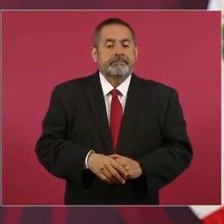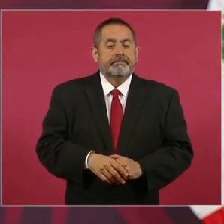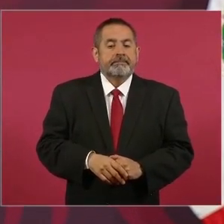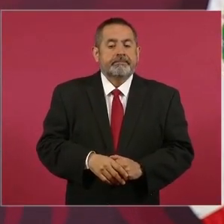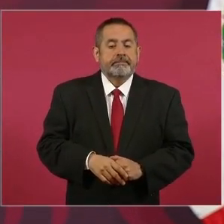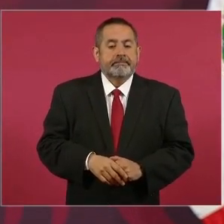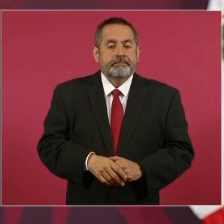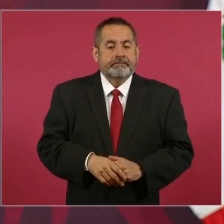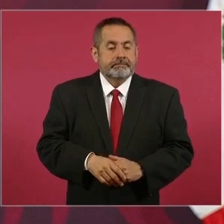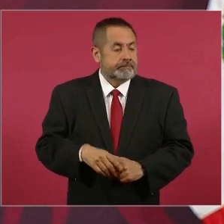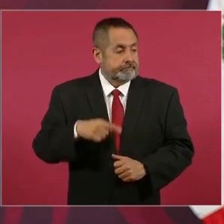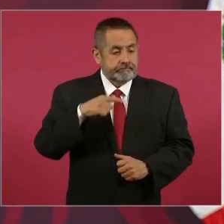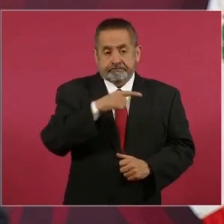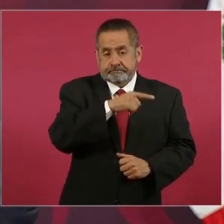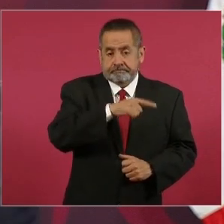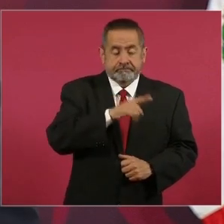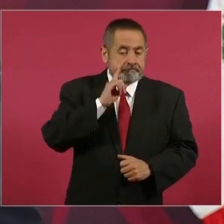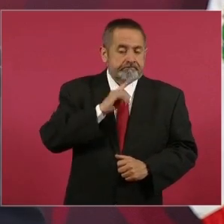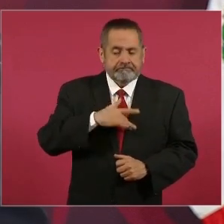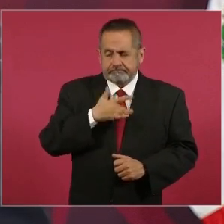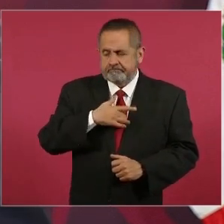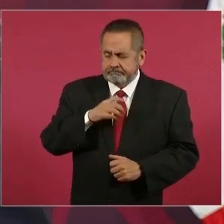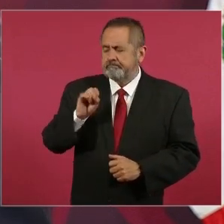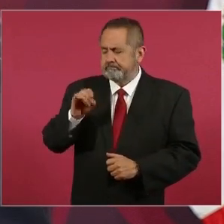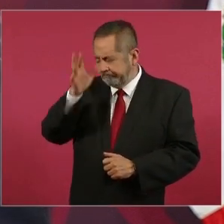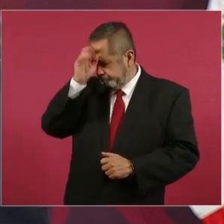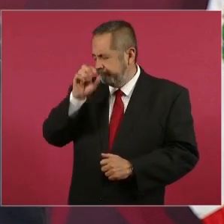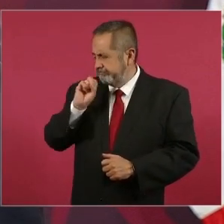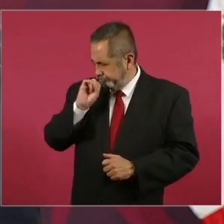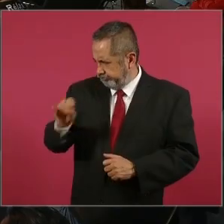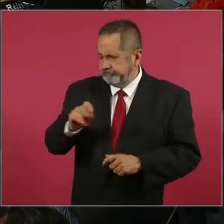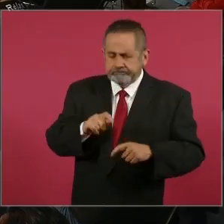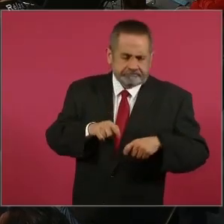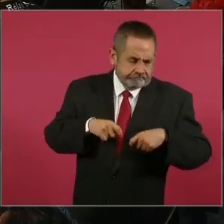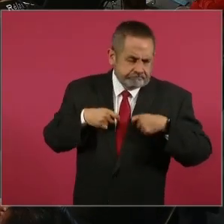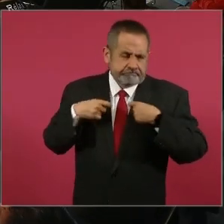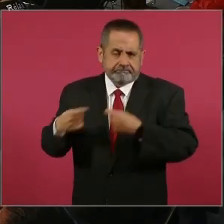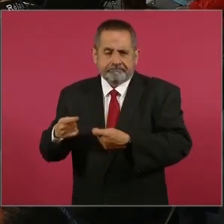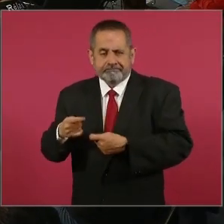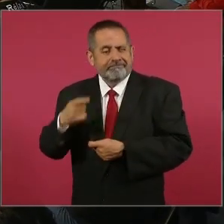ella sintió que era lo correcto